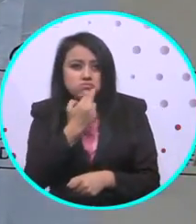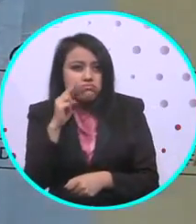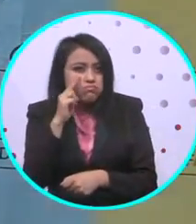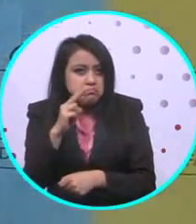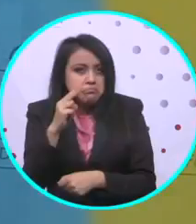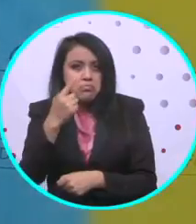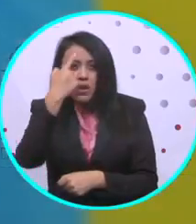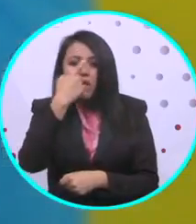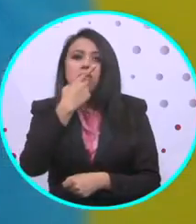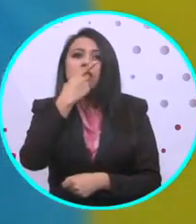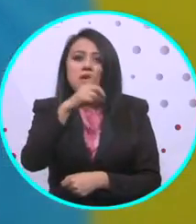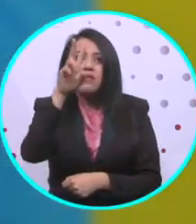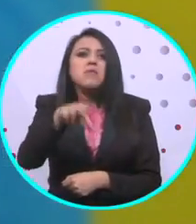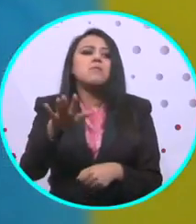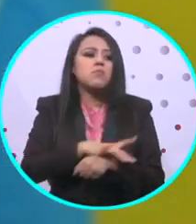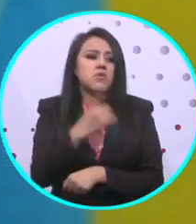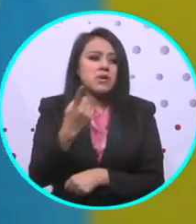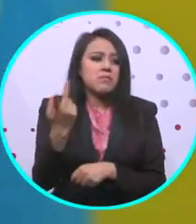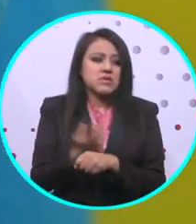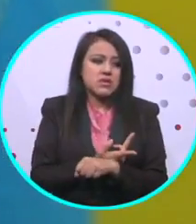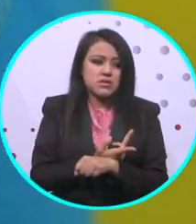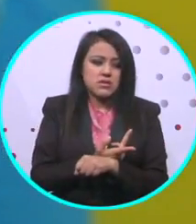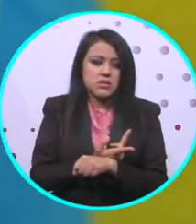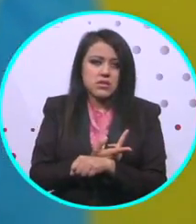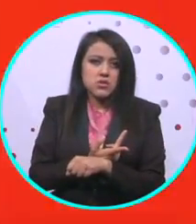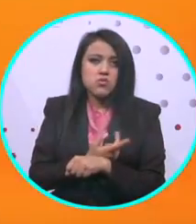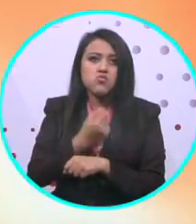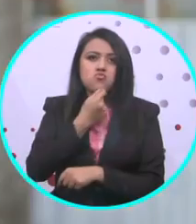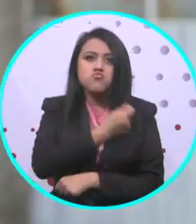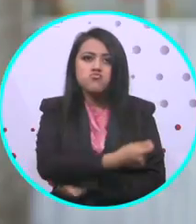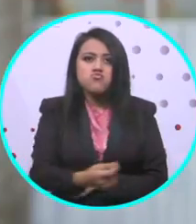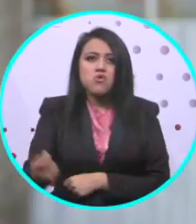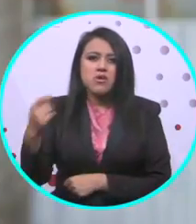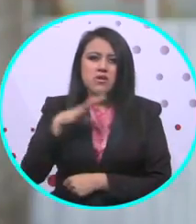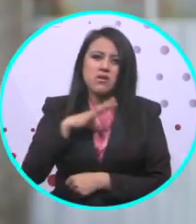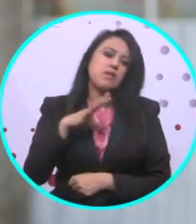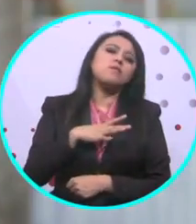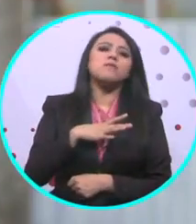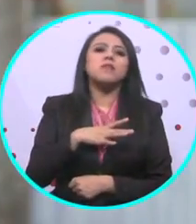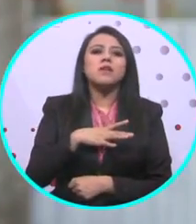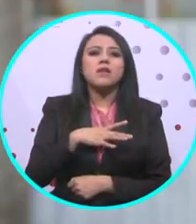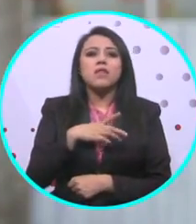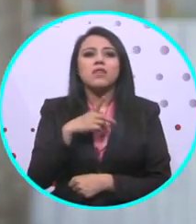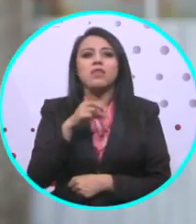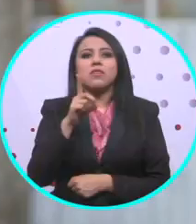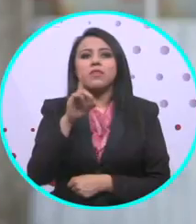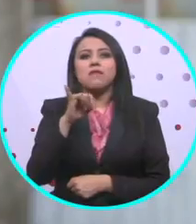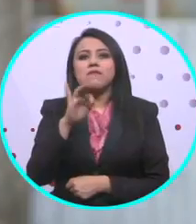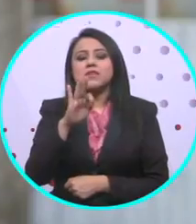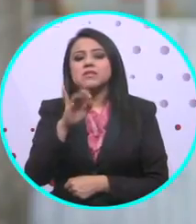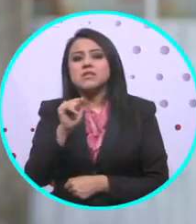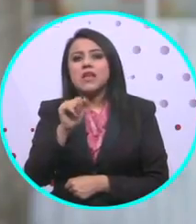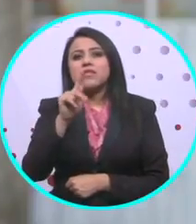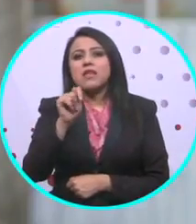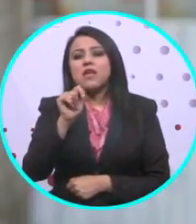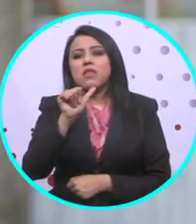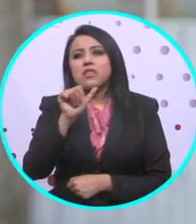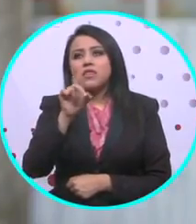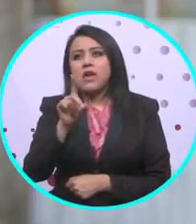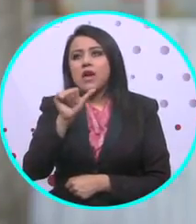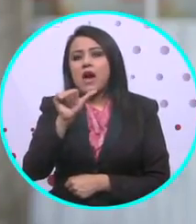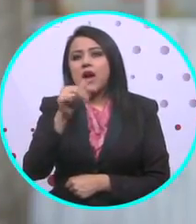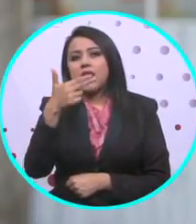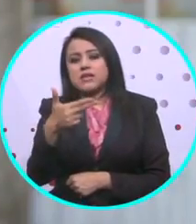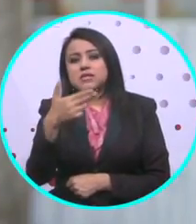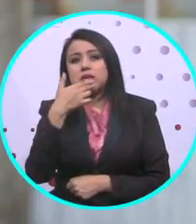estudio donde refleje su verdadero padecimiento. Es una niña que tiene el déficit de atención con hiperactividad.